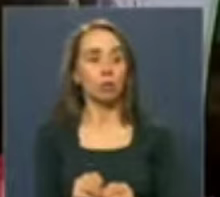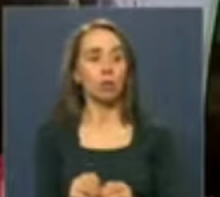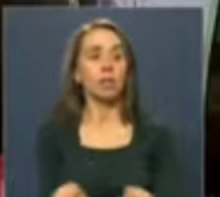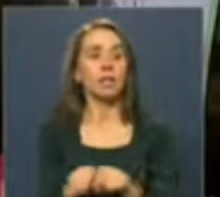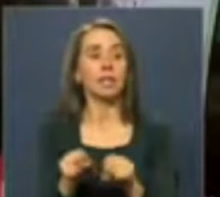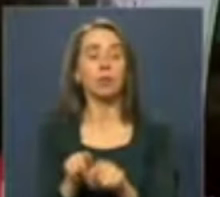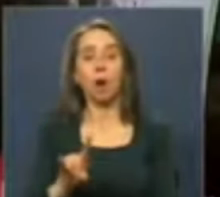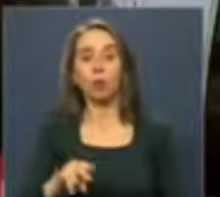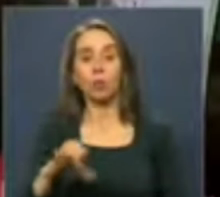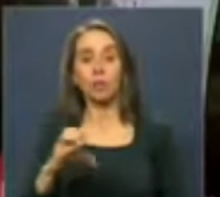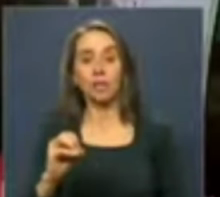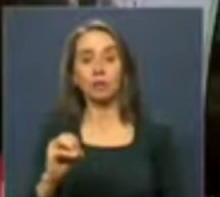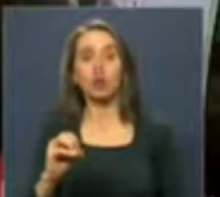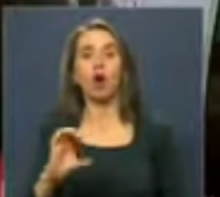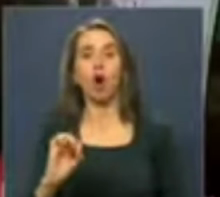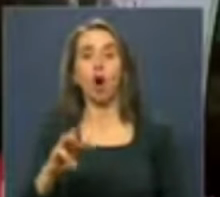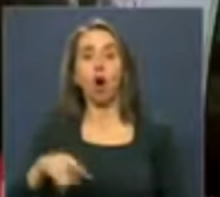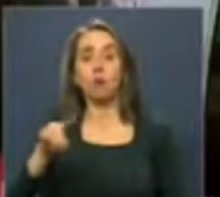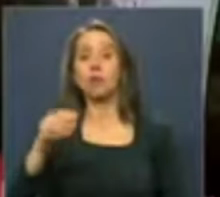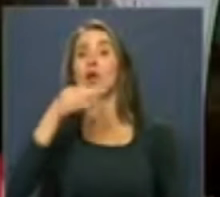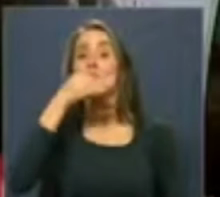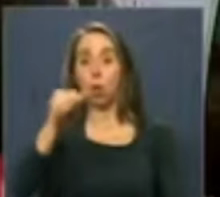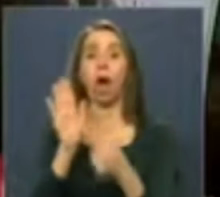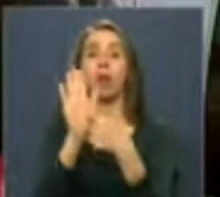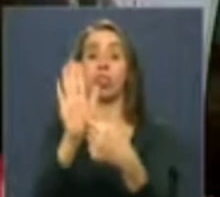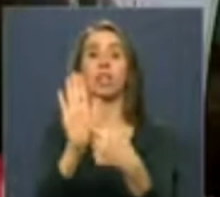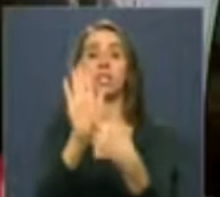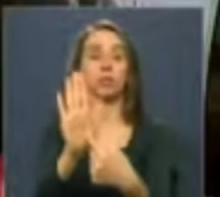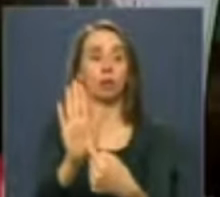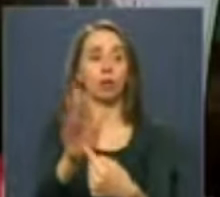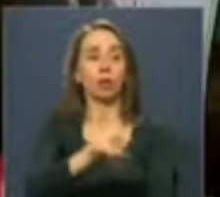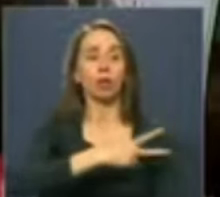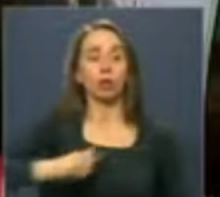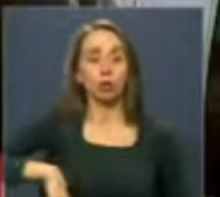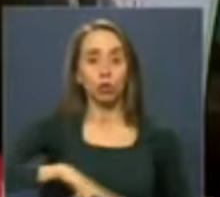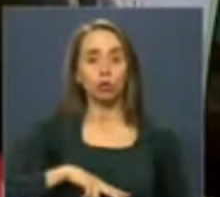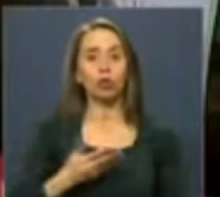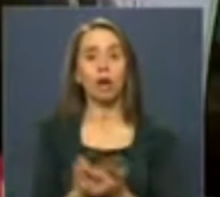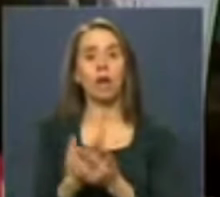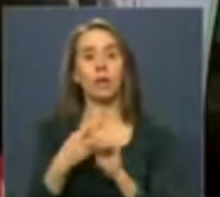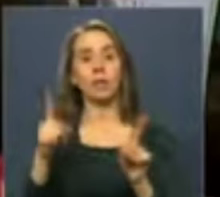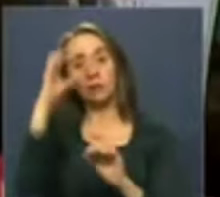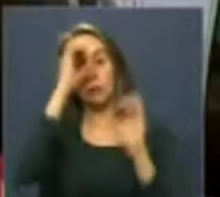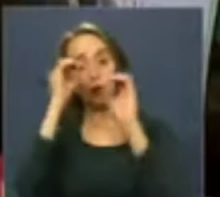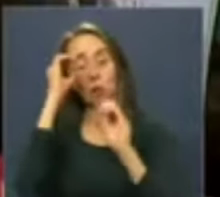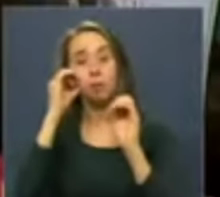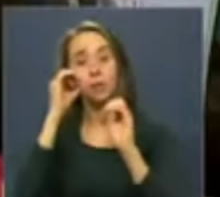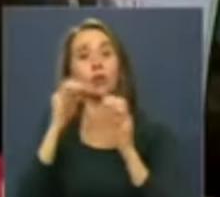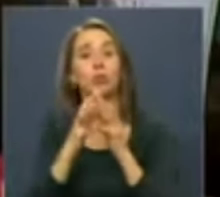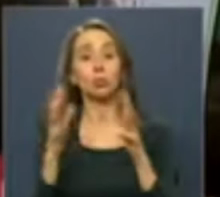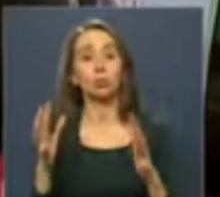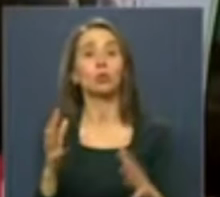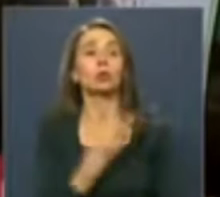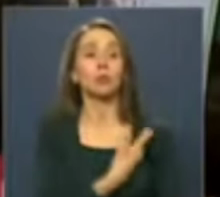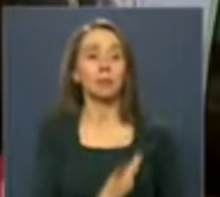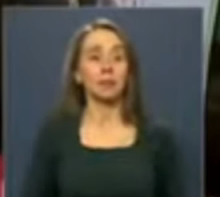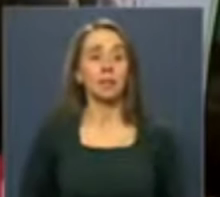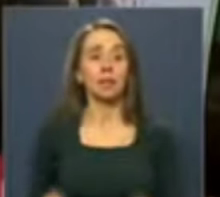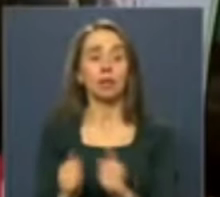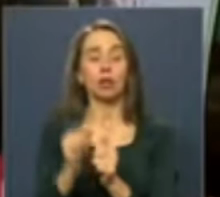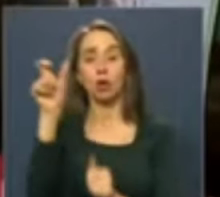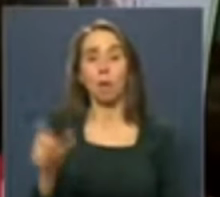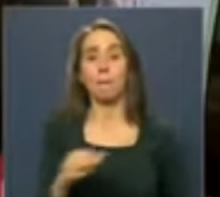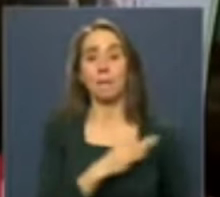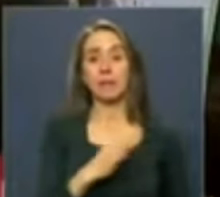insistentemente innumerables especialista en educación así como la propia unesco y la organización mundial de la salud